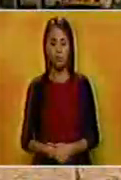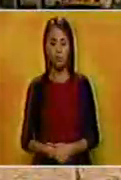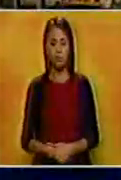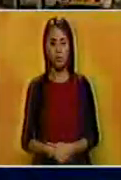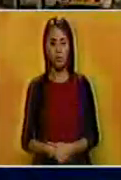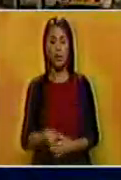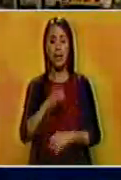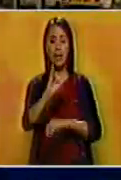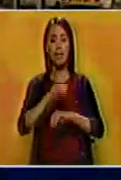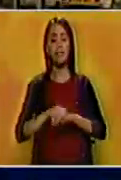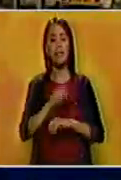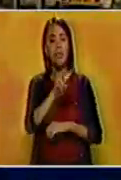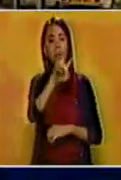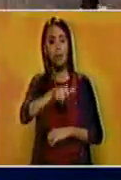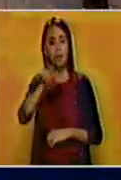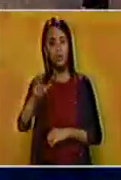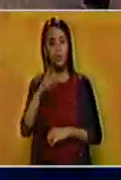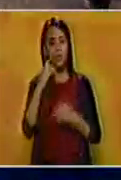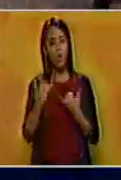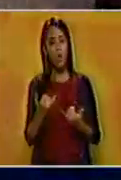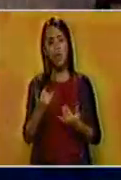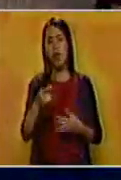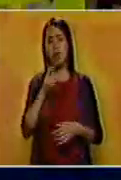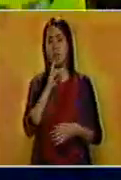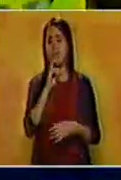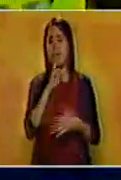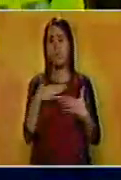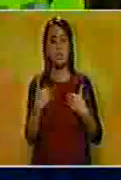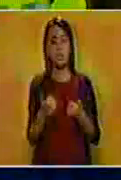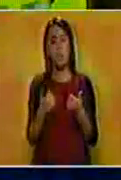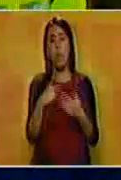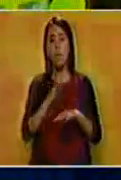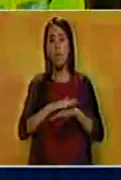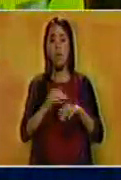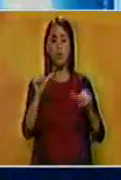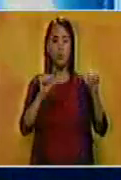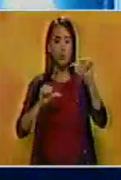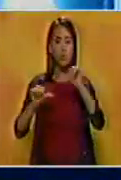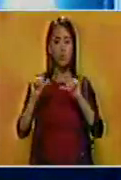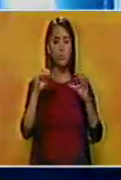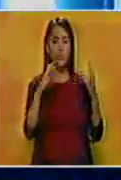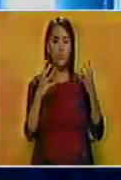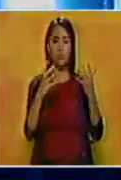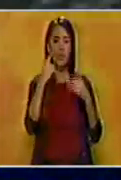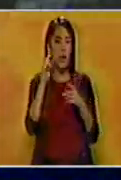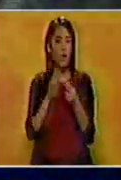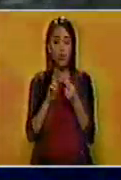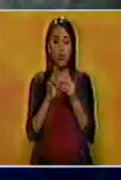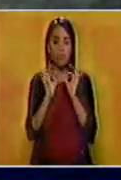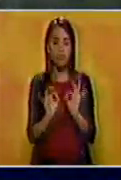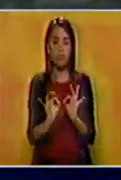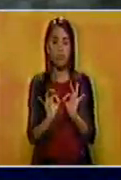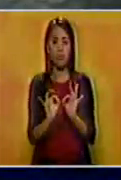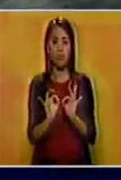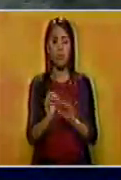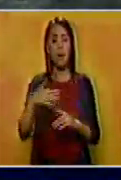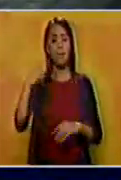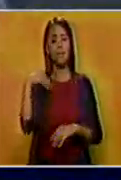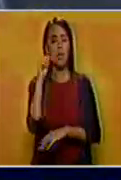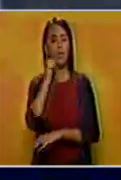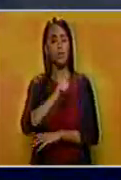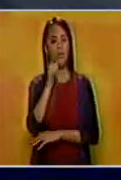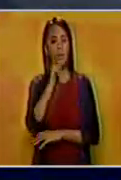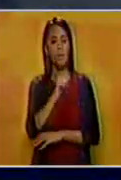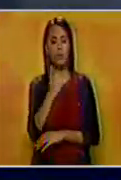En Inglaterra, 2 personas están de gravedad tras de la exposición a una sustancia desconocida. La intoxicación ocurrió el pasado